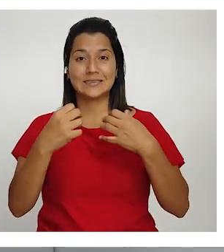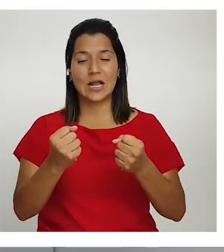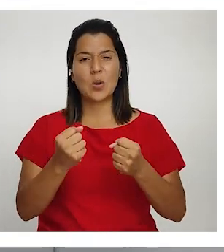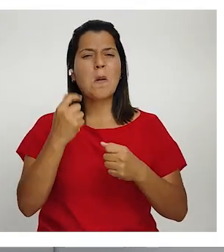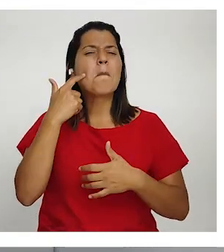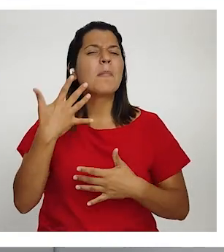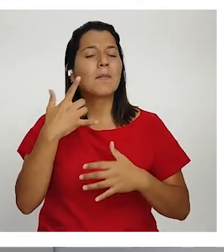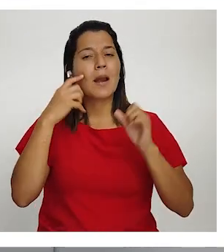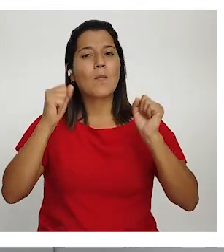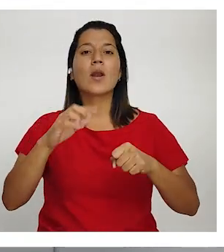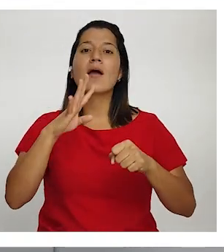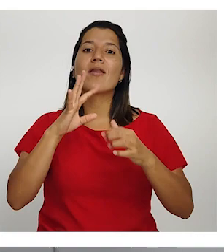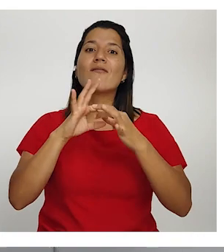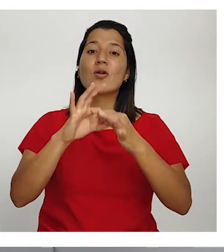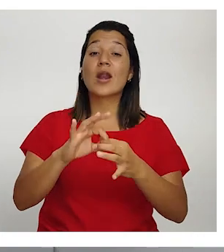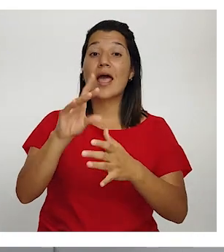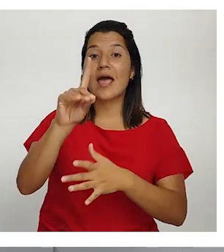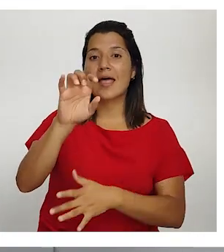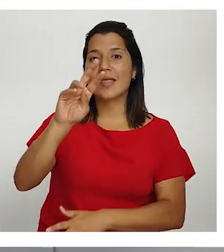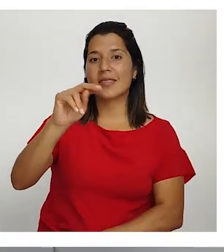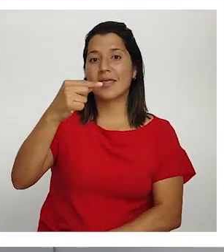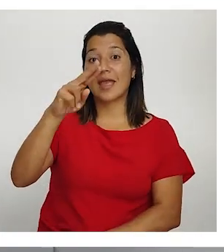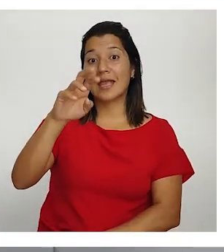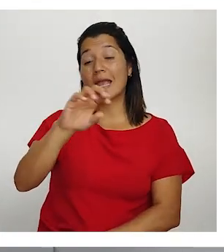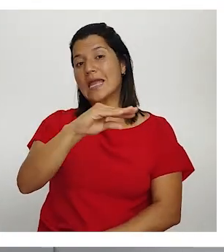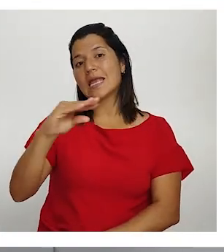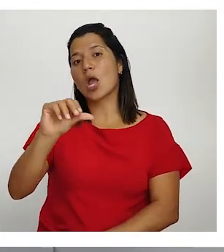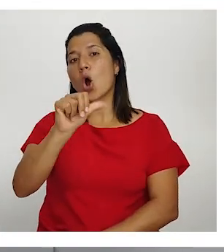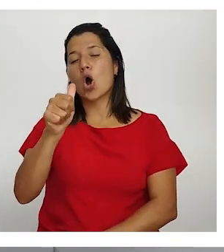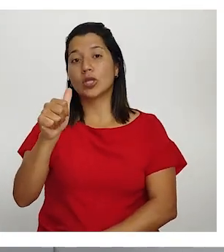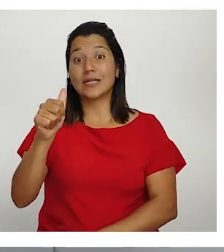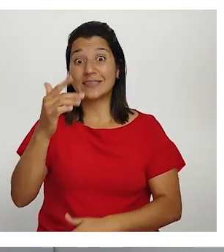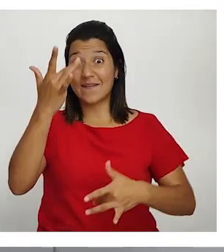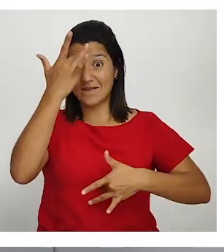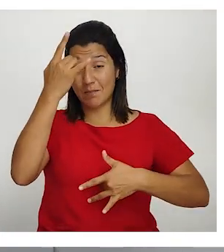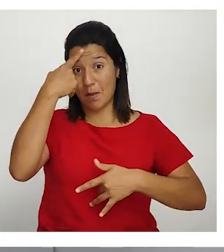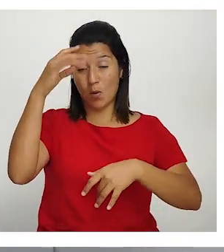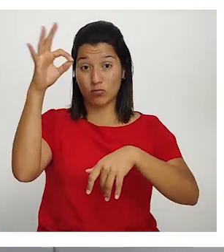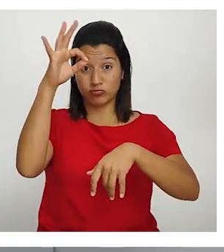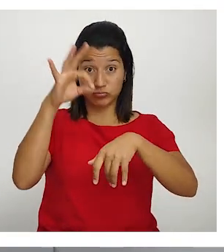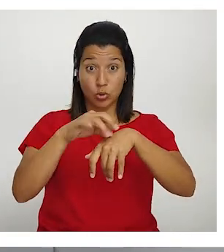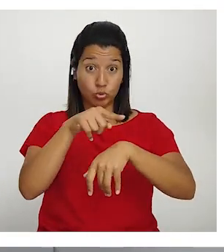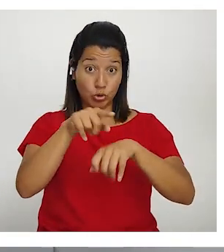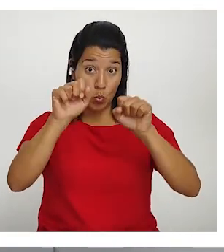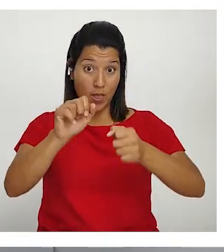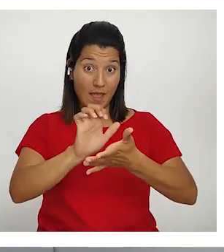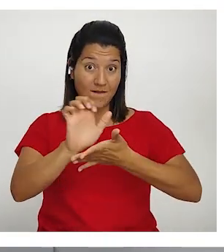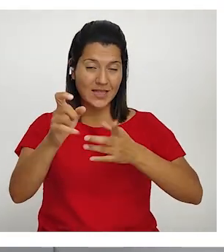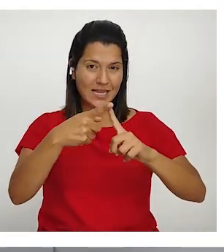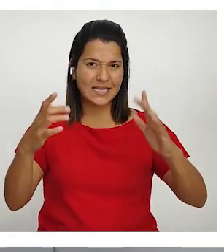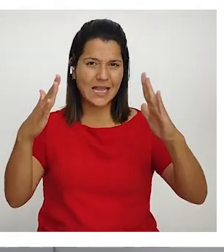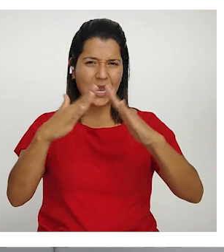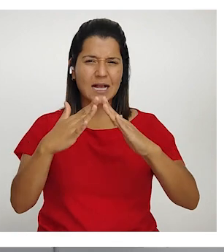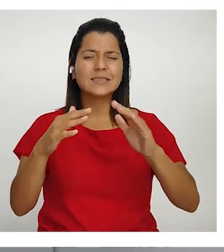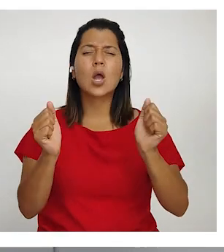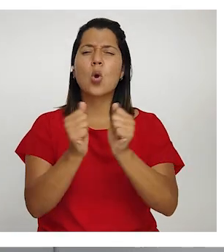hablar sobre el dengue y otras enfermedades transmitidas por vectores que usted puede prevenir desde su casa con una buena limpieza, con